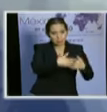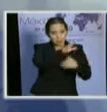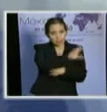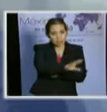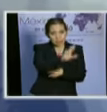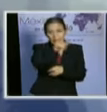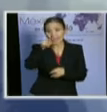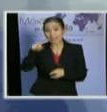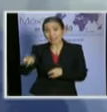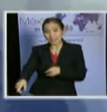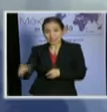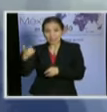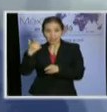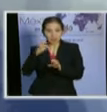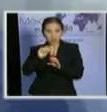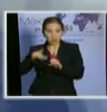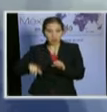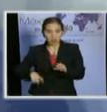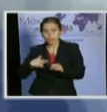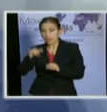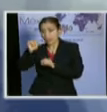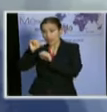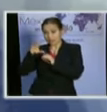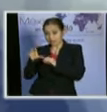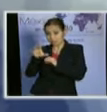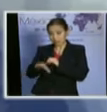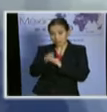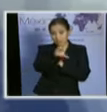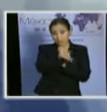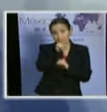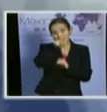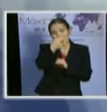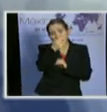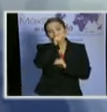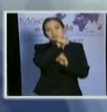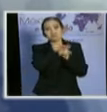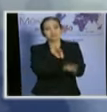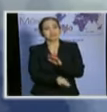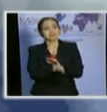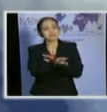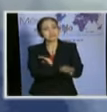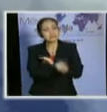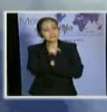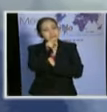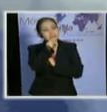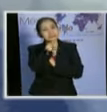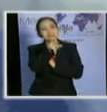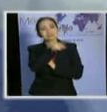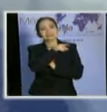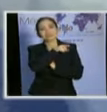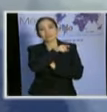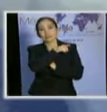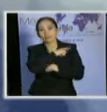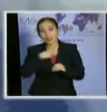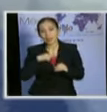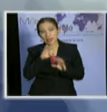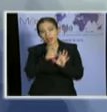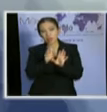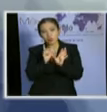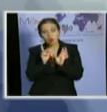todo para el sector no gubernamental y para la sociedad civil probablemente sea uno de los elementos donde hay que establecer